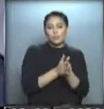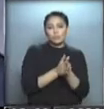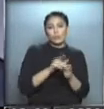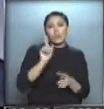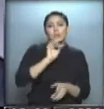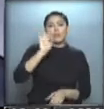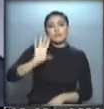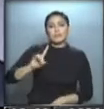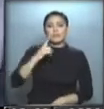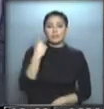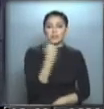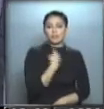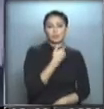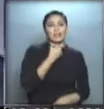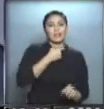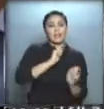dirigente desde nuestro sector quiere migrar